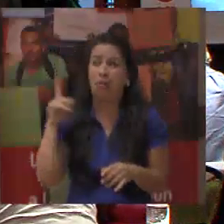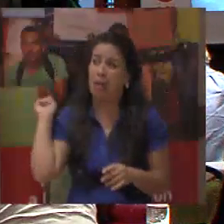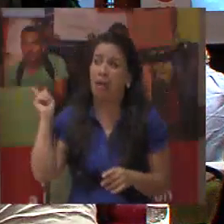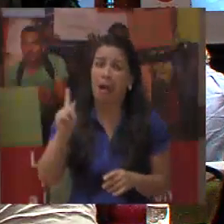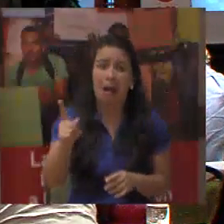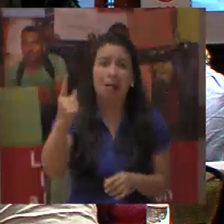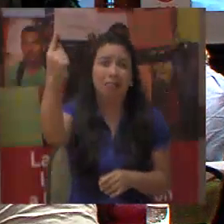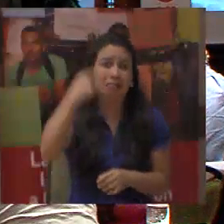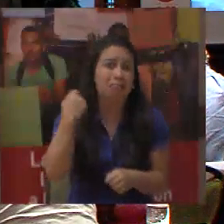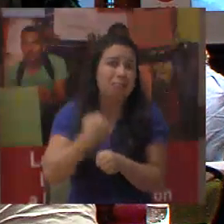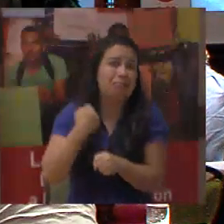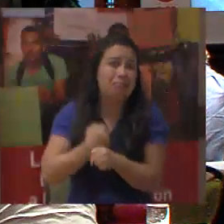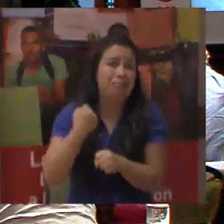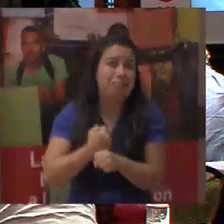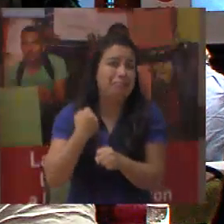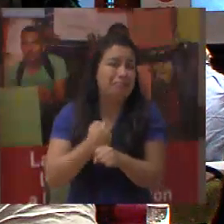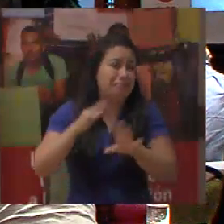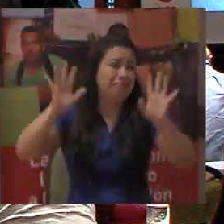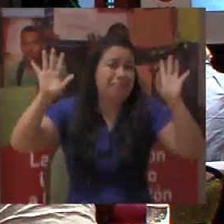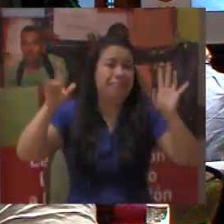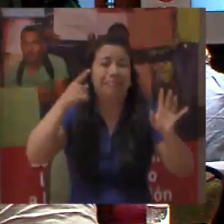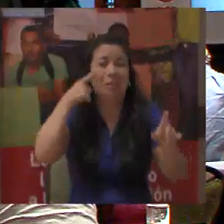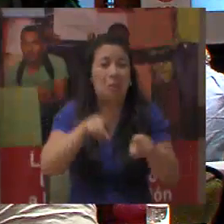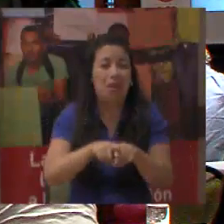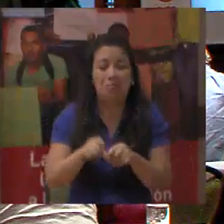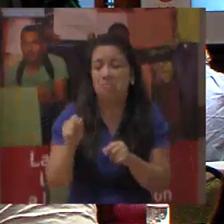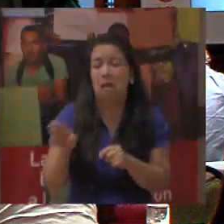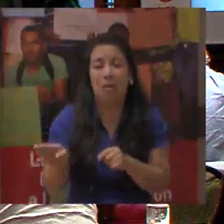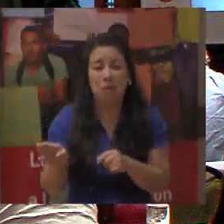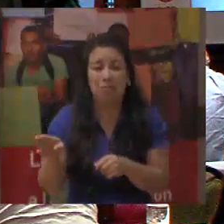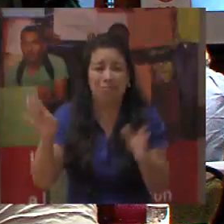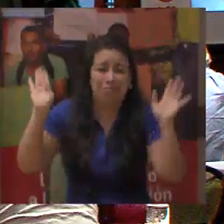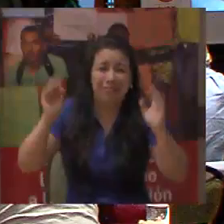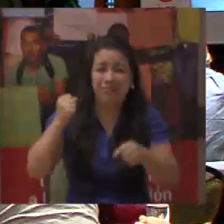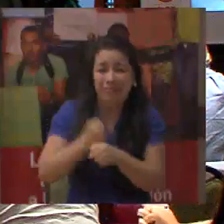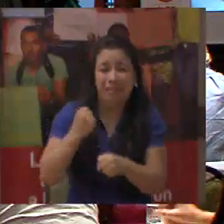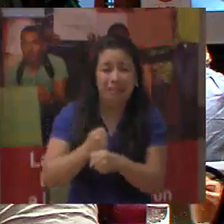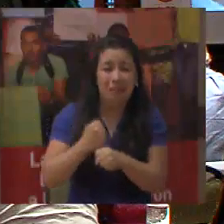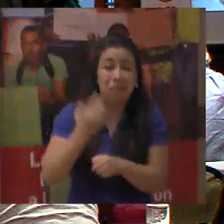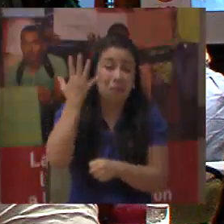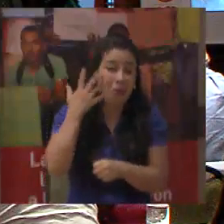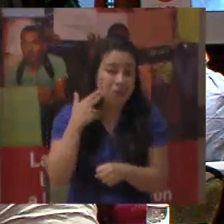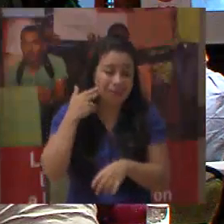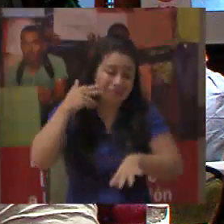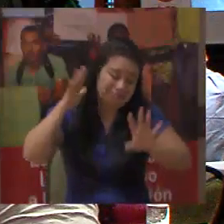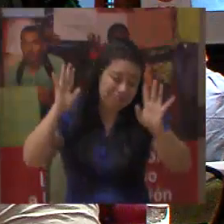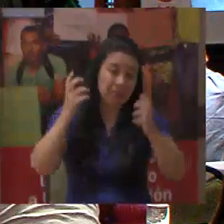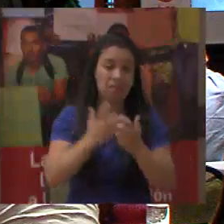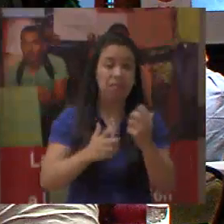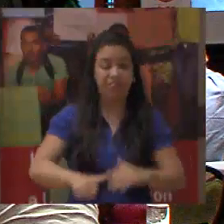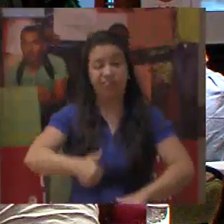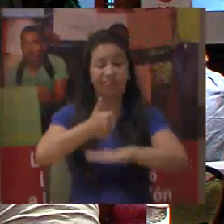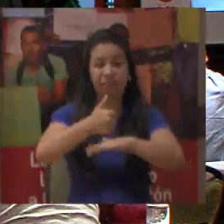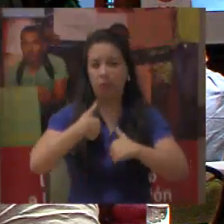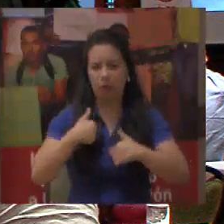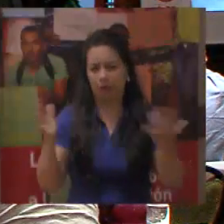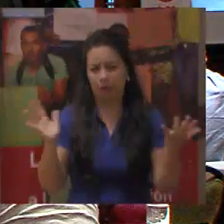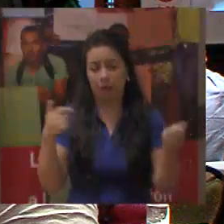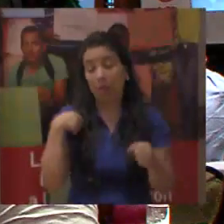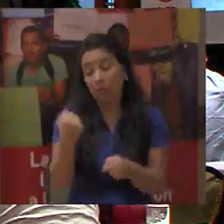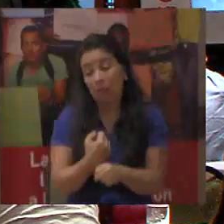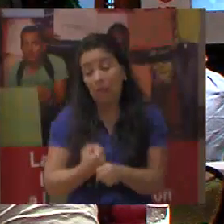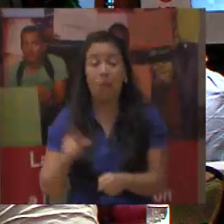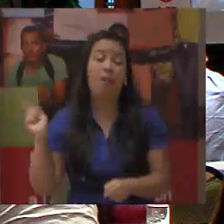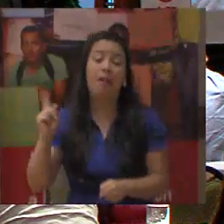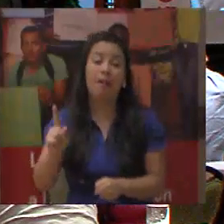ahora estoy ex empleado. Salí hace un mes del banco. Pero lo que sí es cierto es que me están diciendo, bueno, y